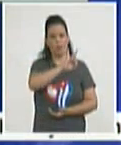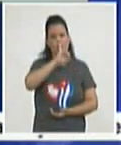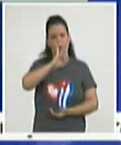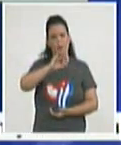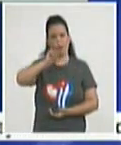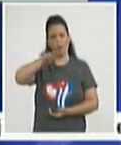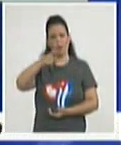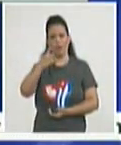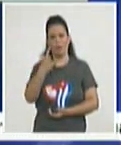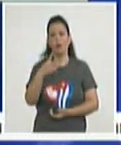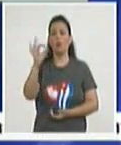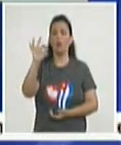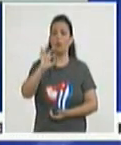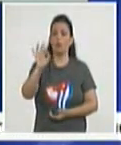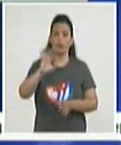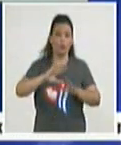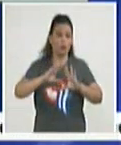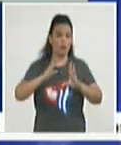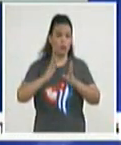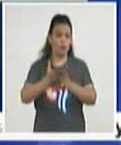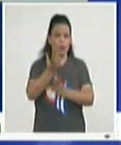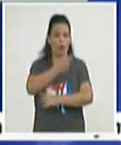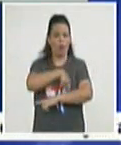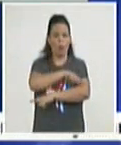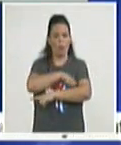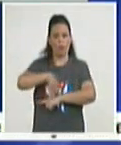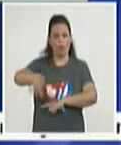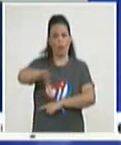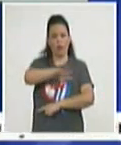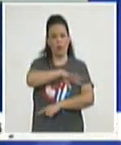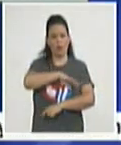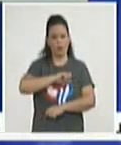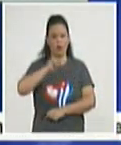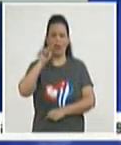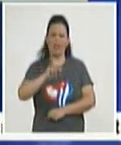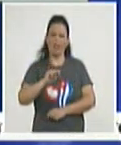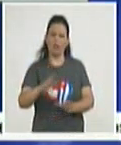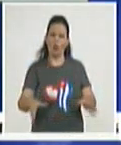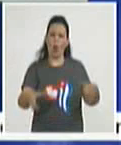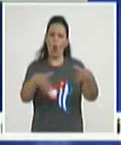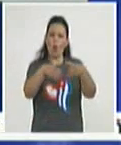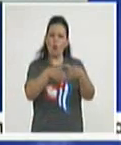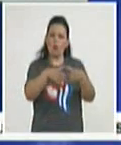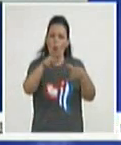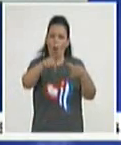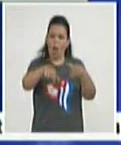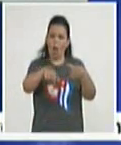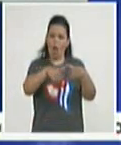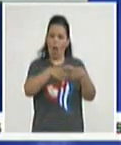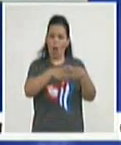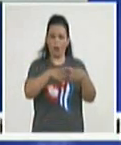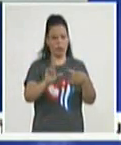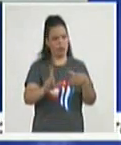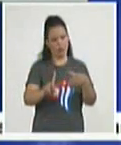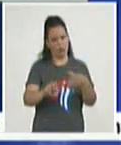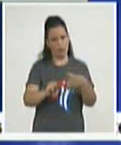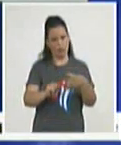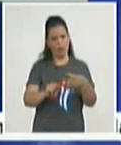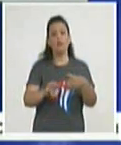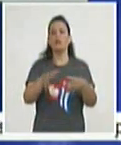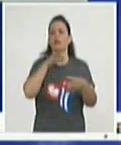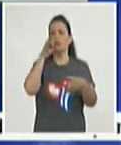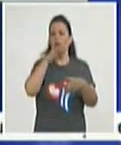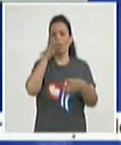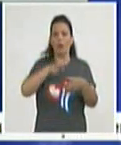77,1% de toda la población cubana. Estos no son los grupos que están siendo objeto de vacunación, de toda la